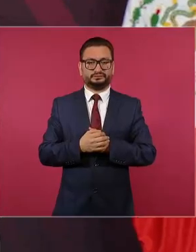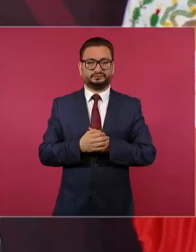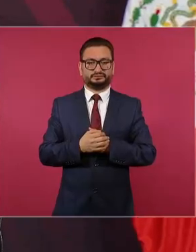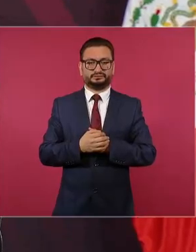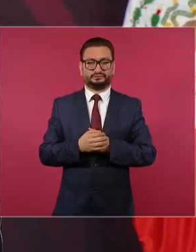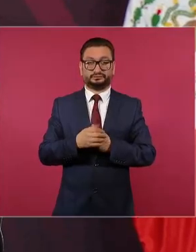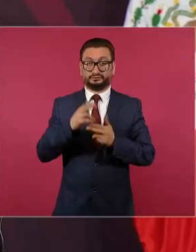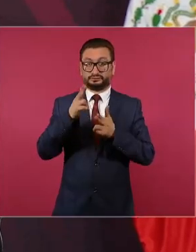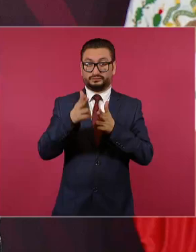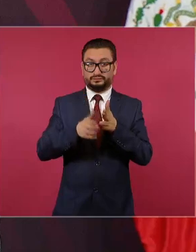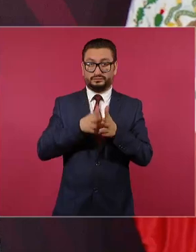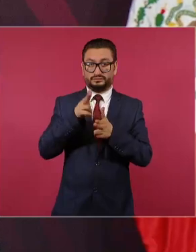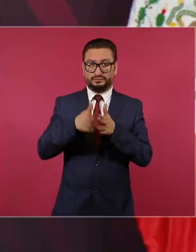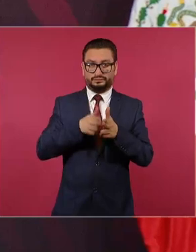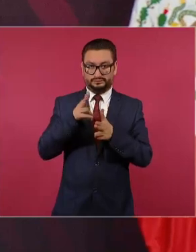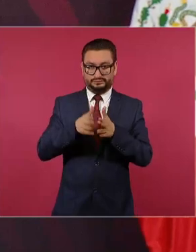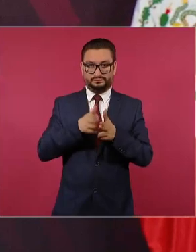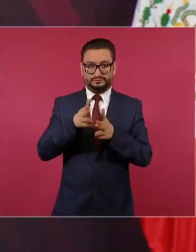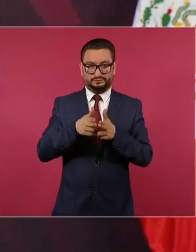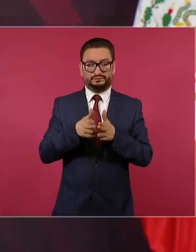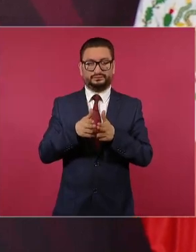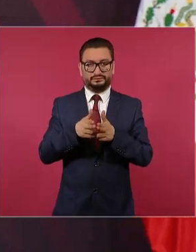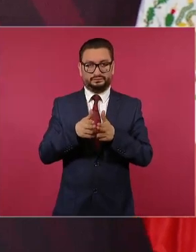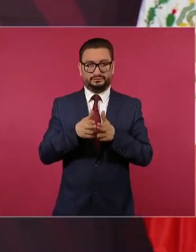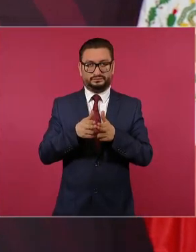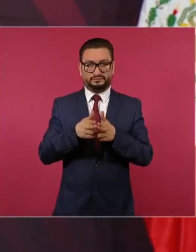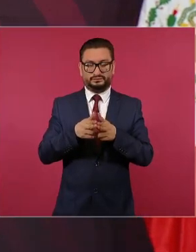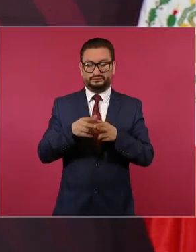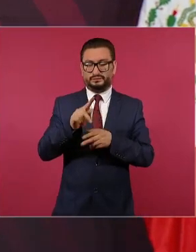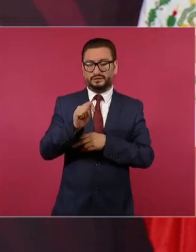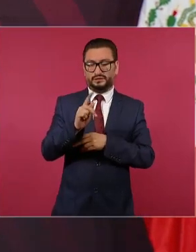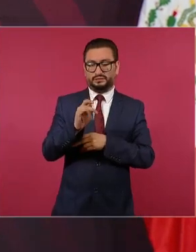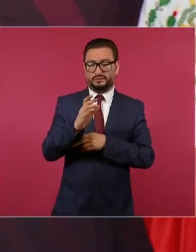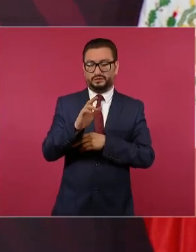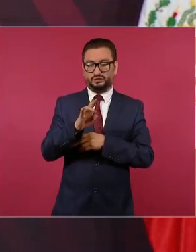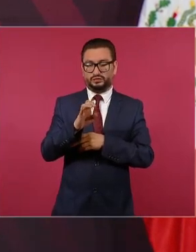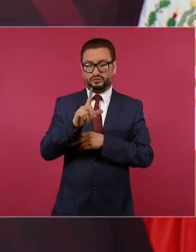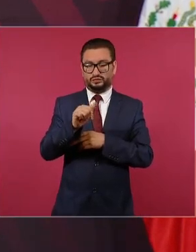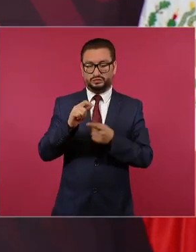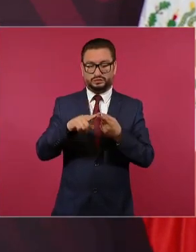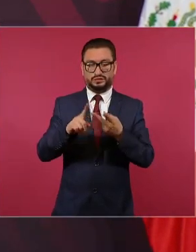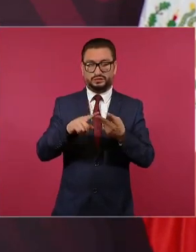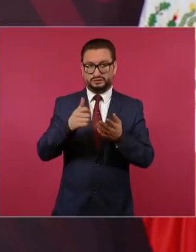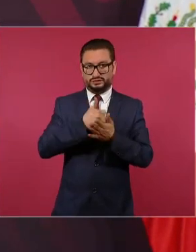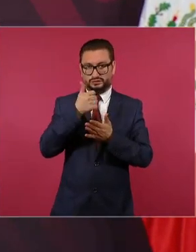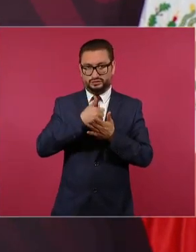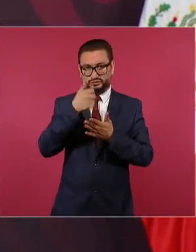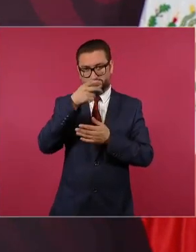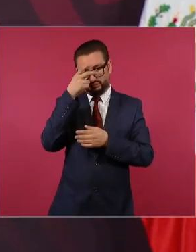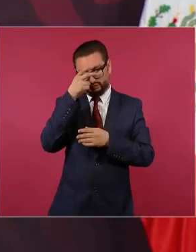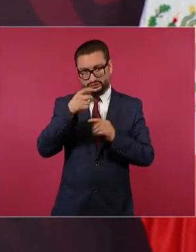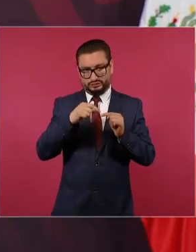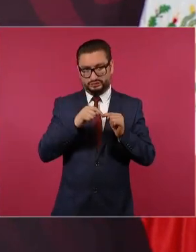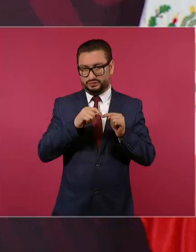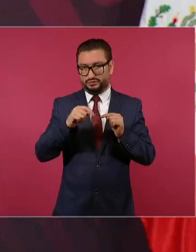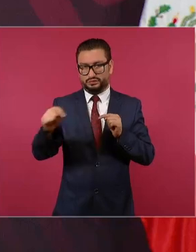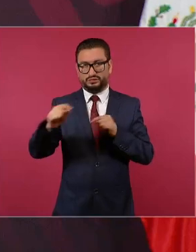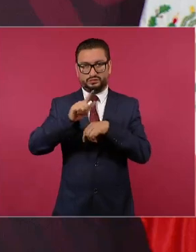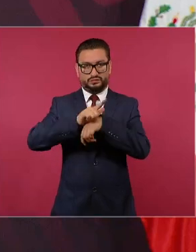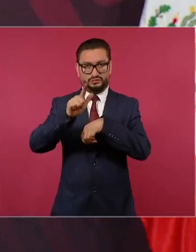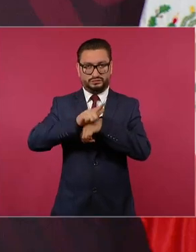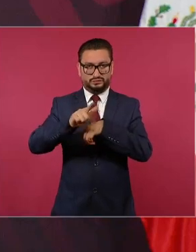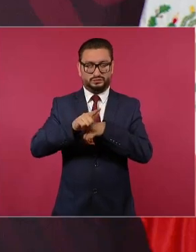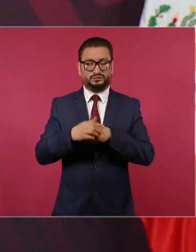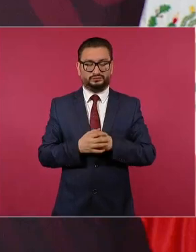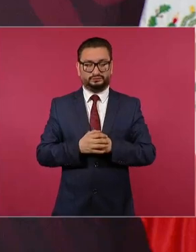el tren de Tapachula, de Ciudad Hidalgo, a Guatemala,